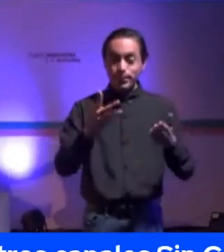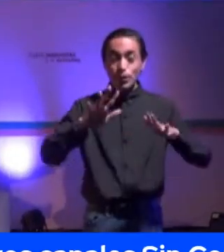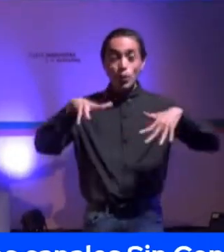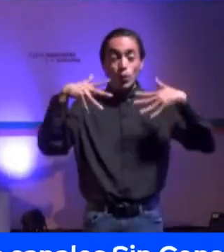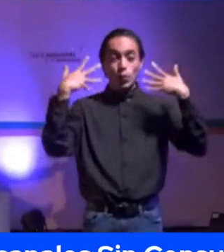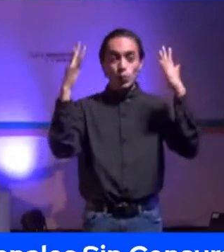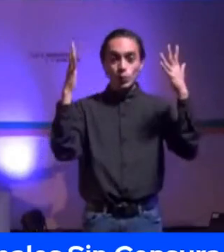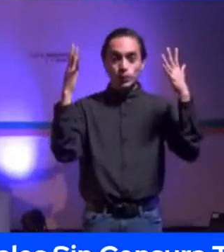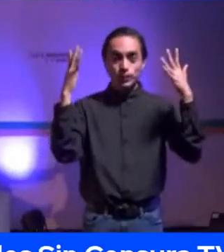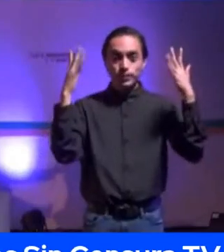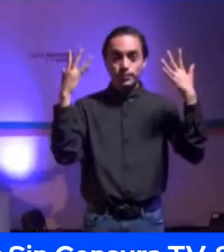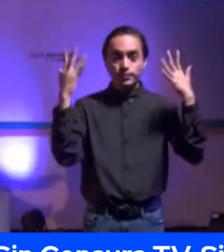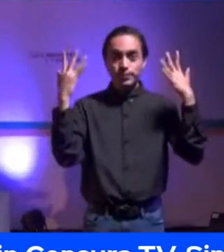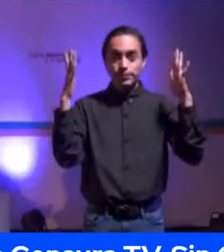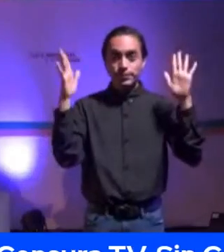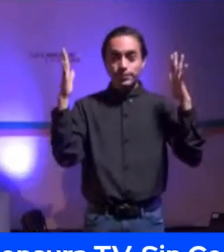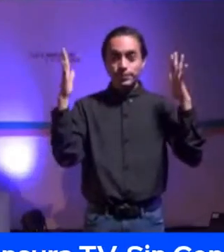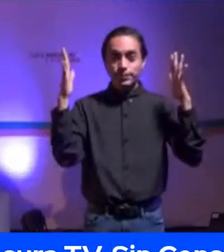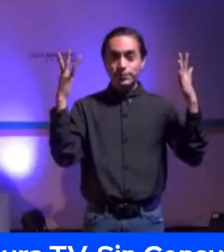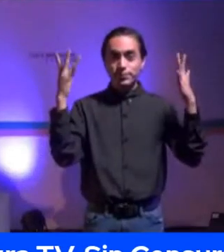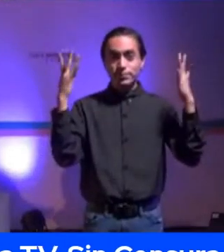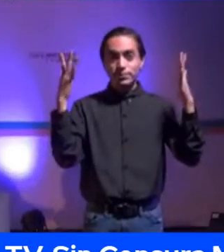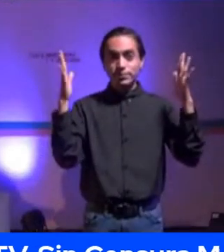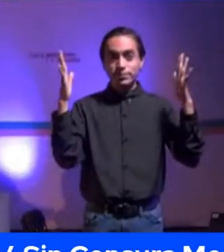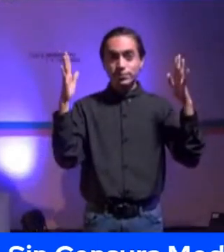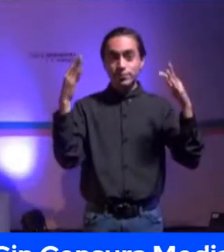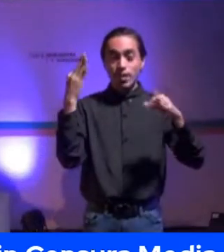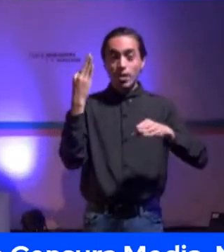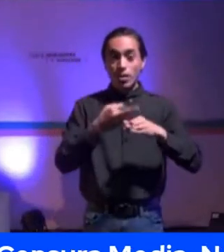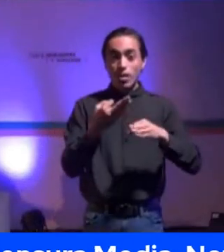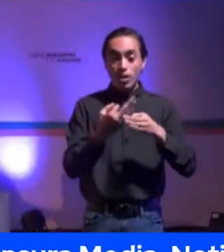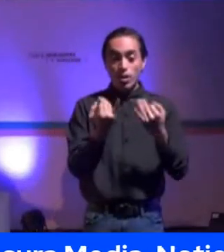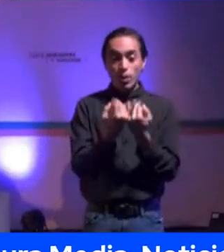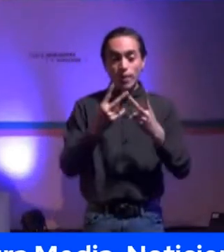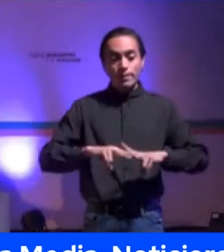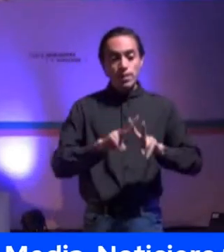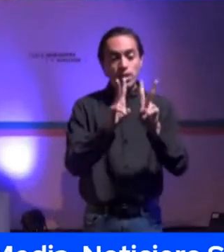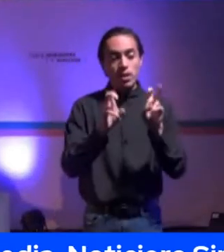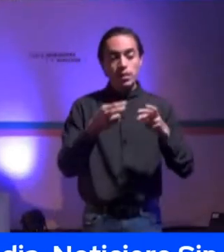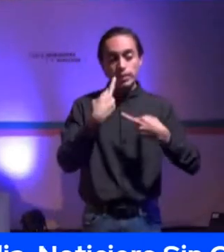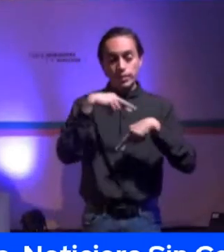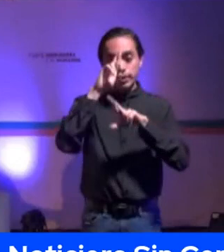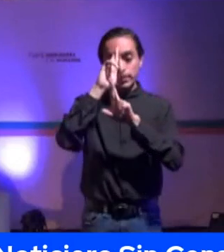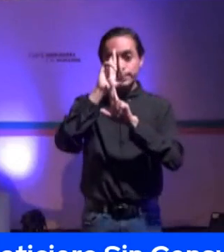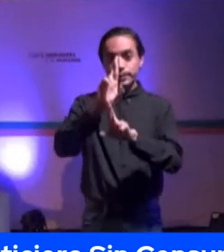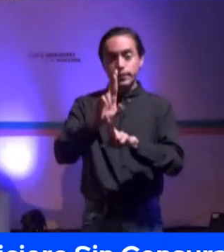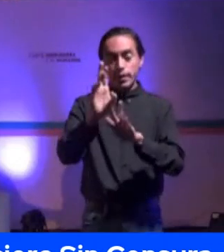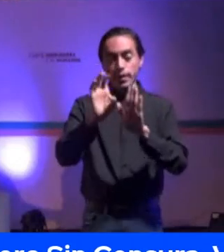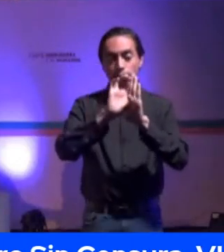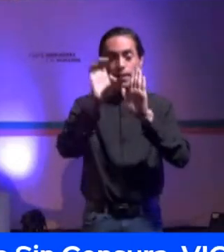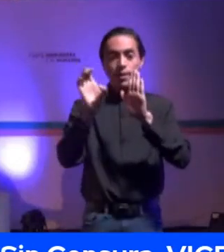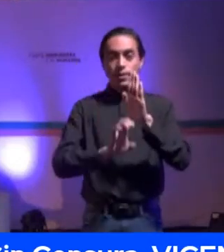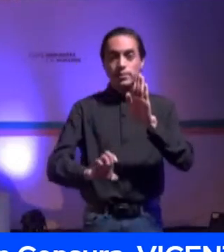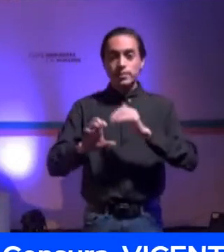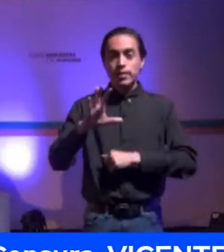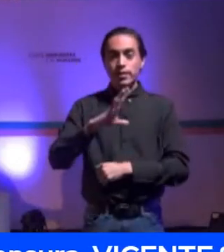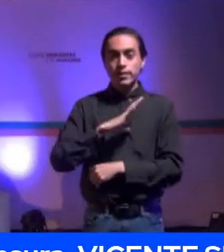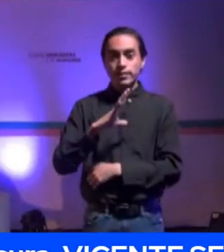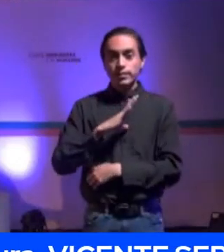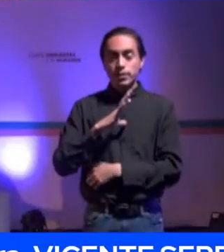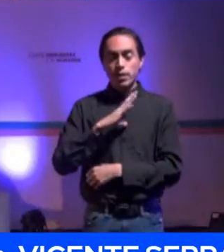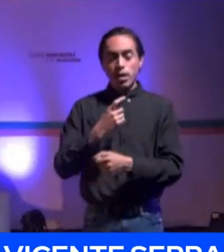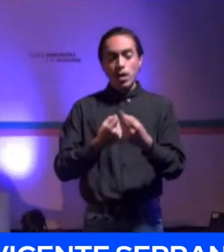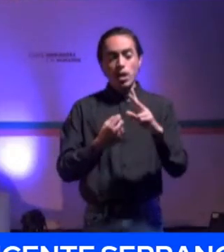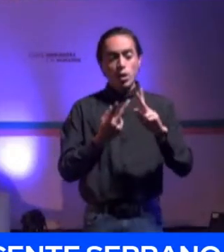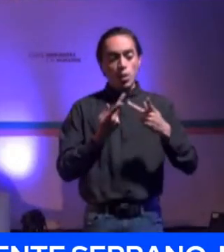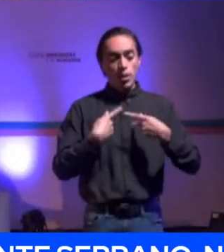aplauso. Oigan, y abundando en esto del respeto, por ejemplo, hay